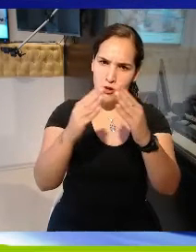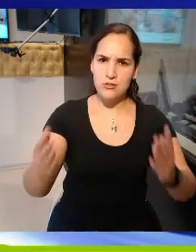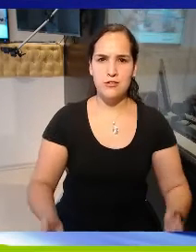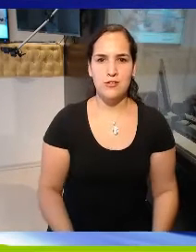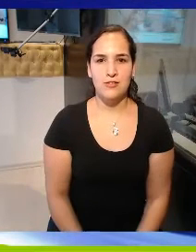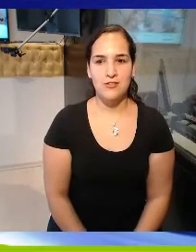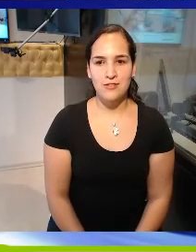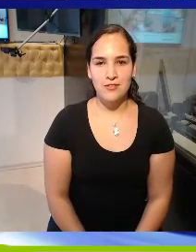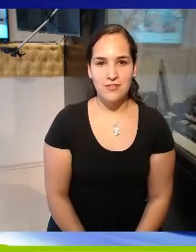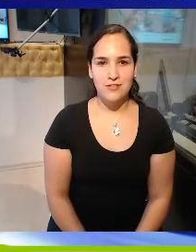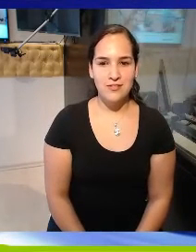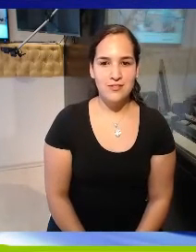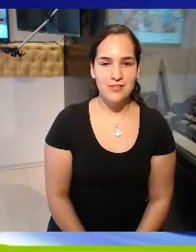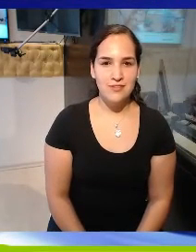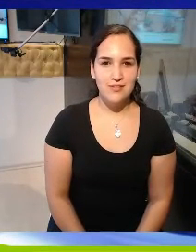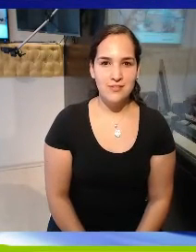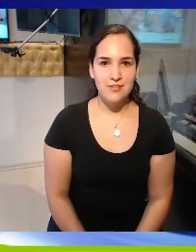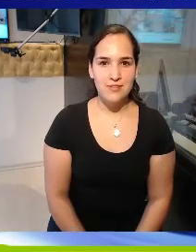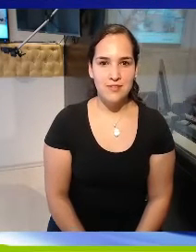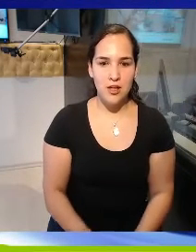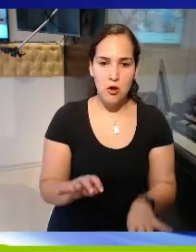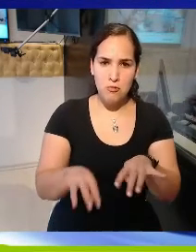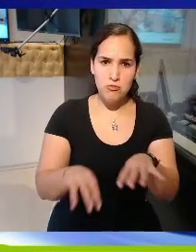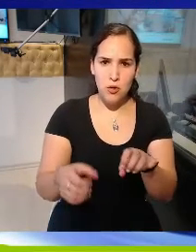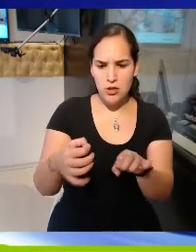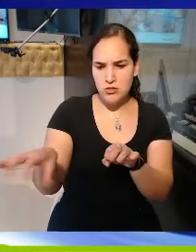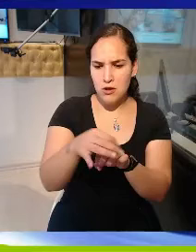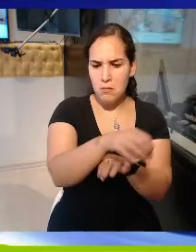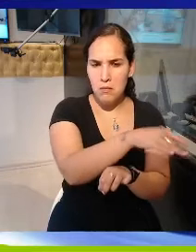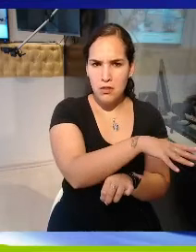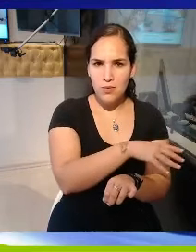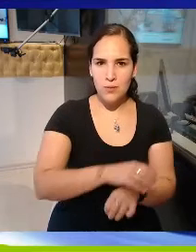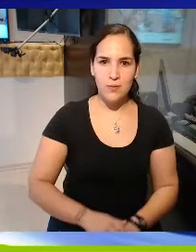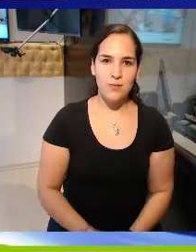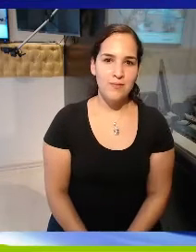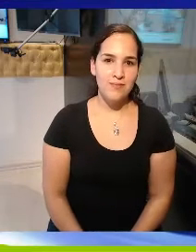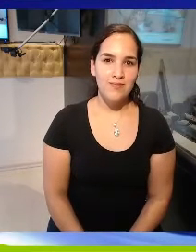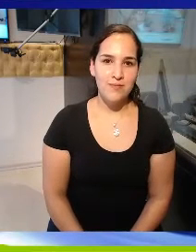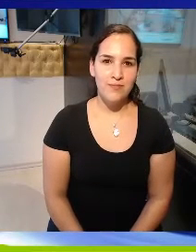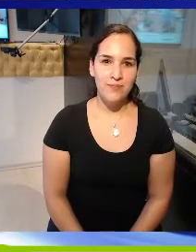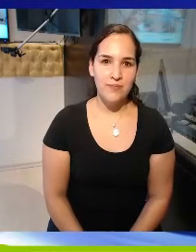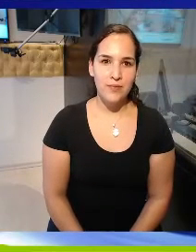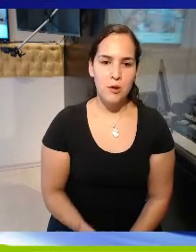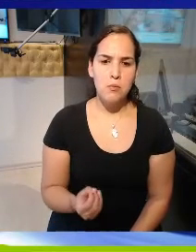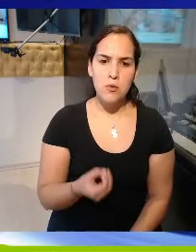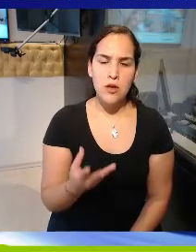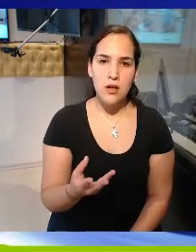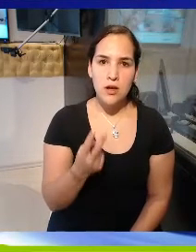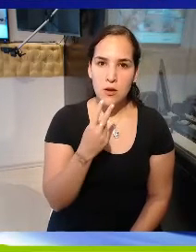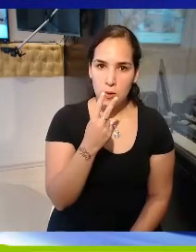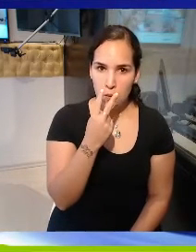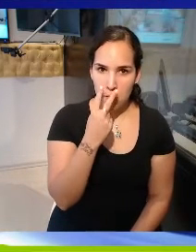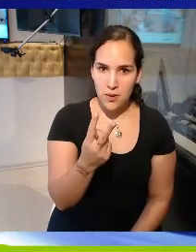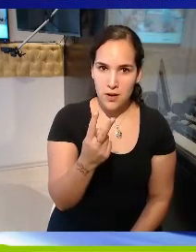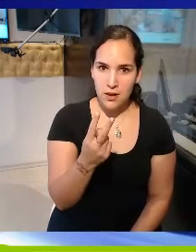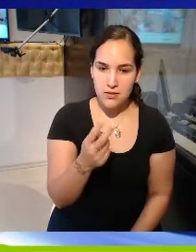computadoras. Volvimos al desarmado de computadoras. Sí, volvimos. Escúchame, le tiro una. ¿Por qué no se pone a ver cómo se minan bitcoins? A ver si salimos